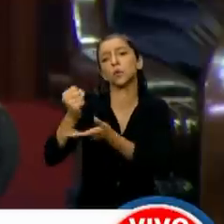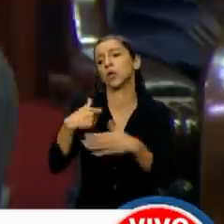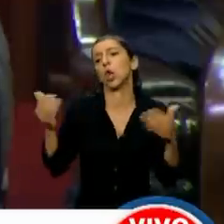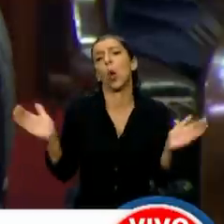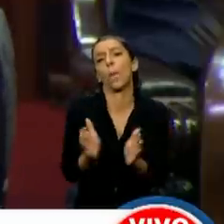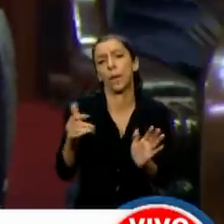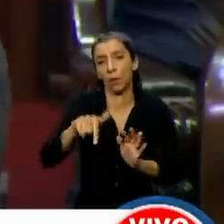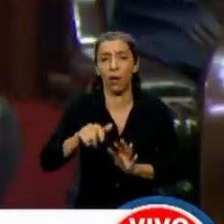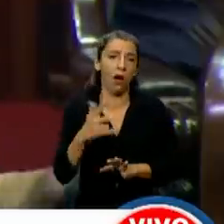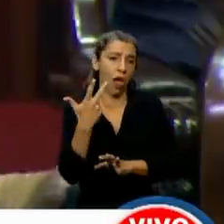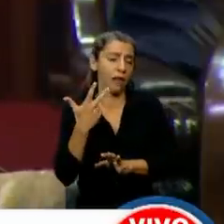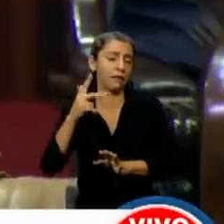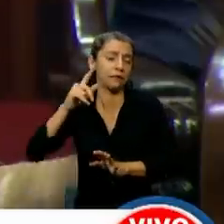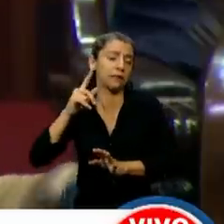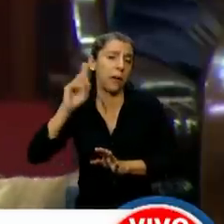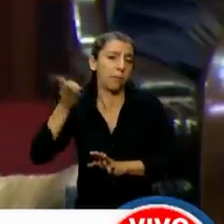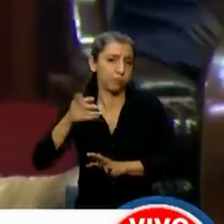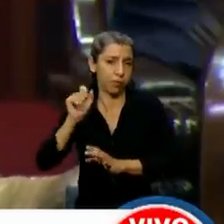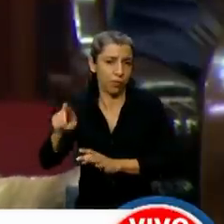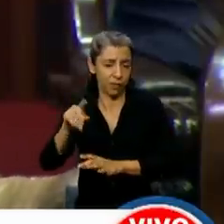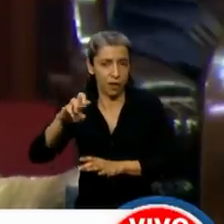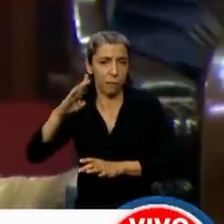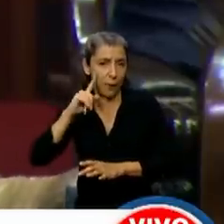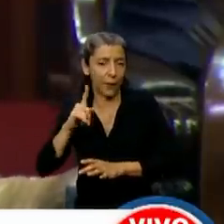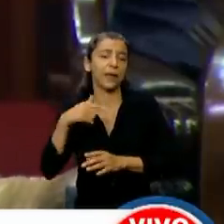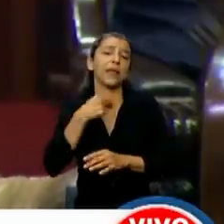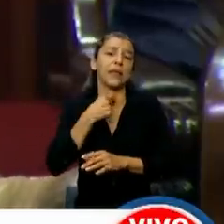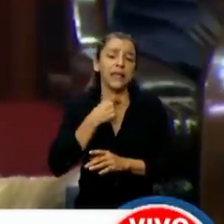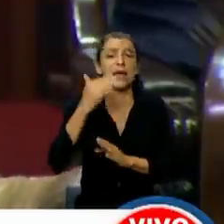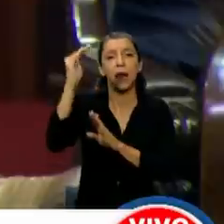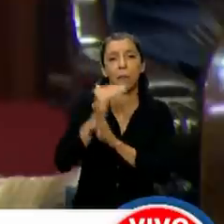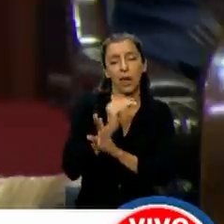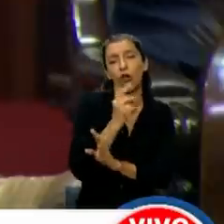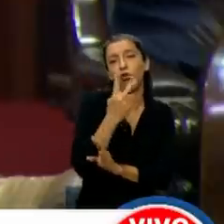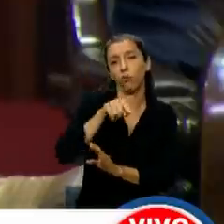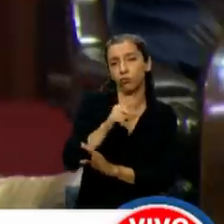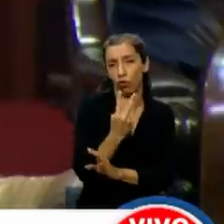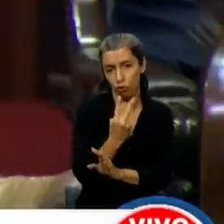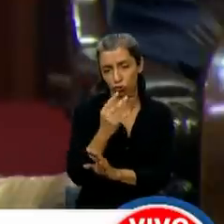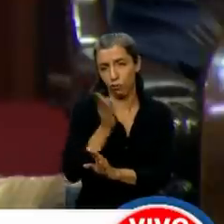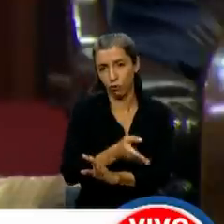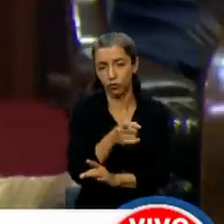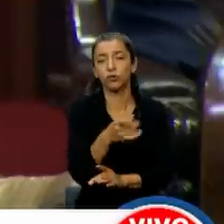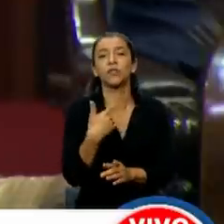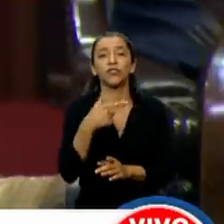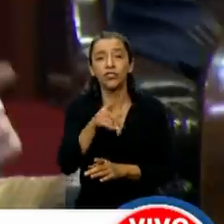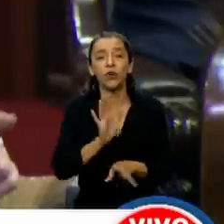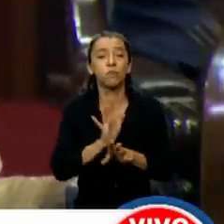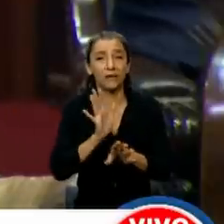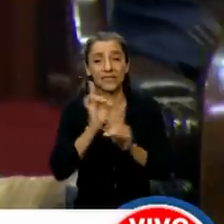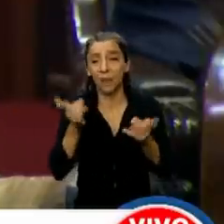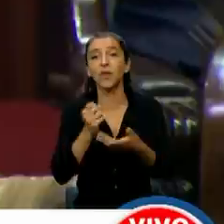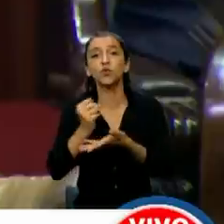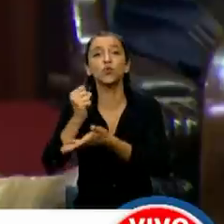en tres puntos del pp y en este proyecto pretenden bajar los a 2.2 puntos eso significa una caída en los subsidios energéticos de